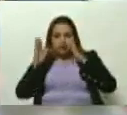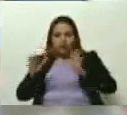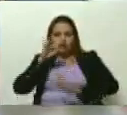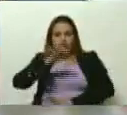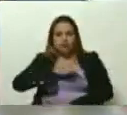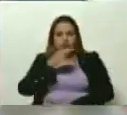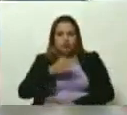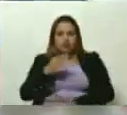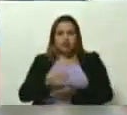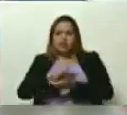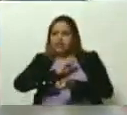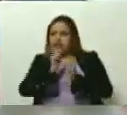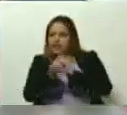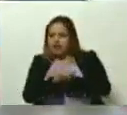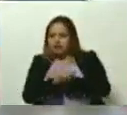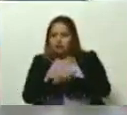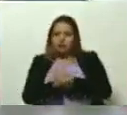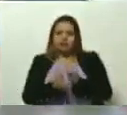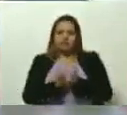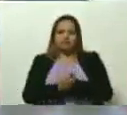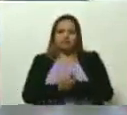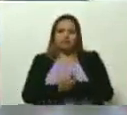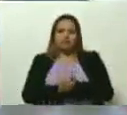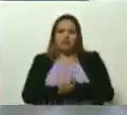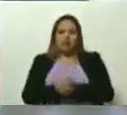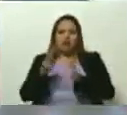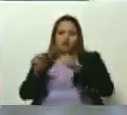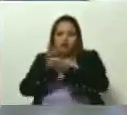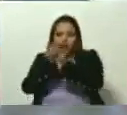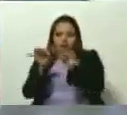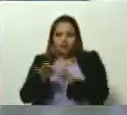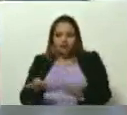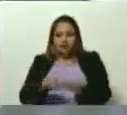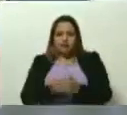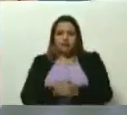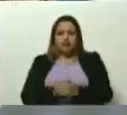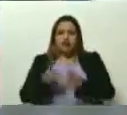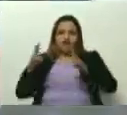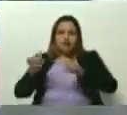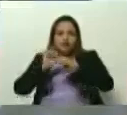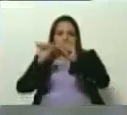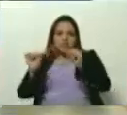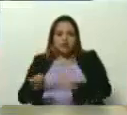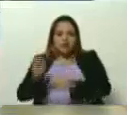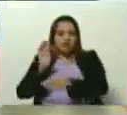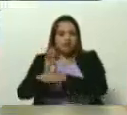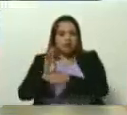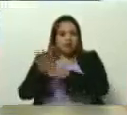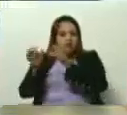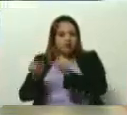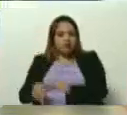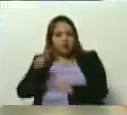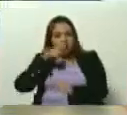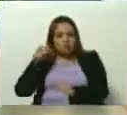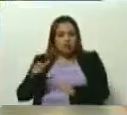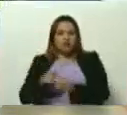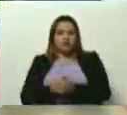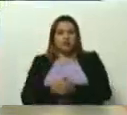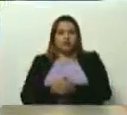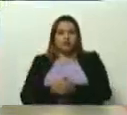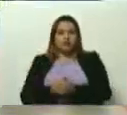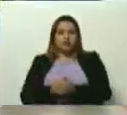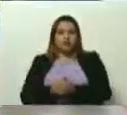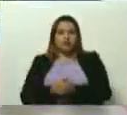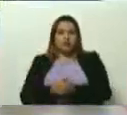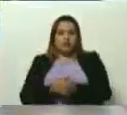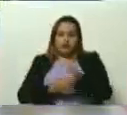la transición para que un nuevo modelo, un nuevo sistema de protección y seguridad ciudadana, entonces